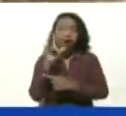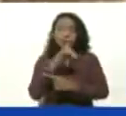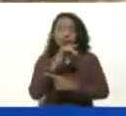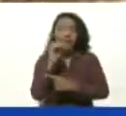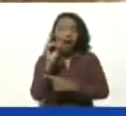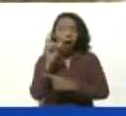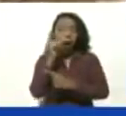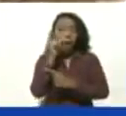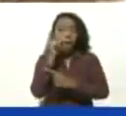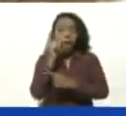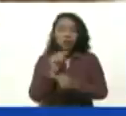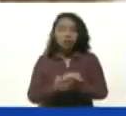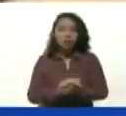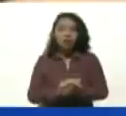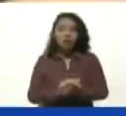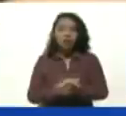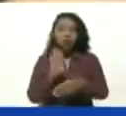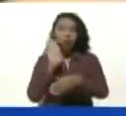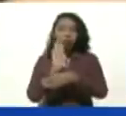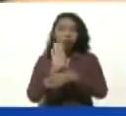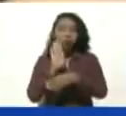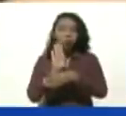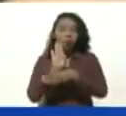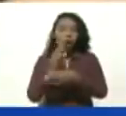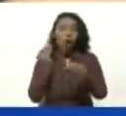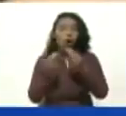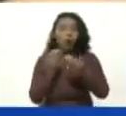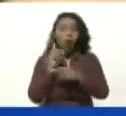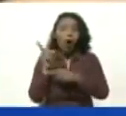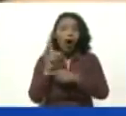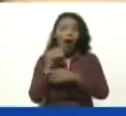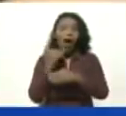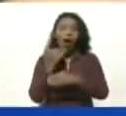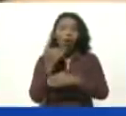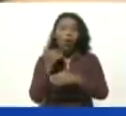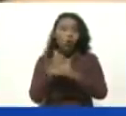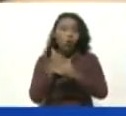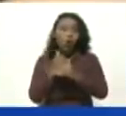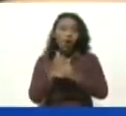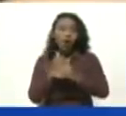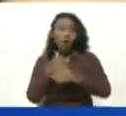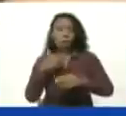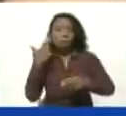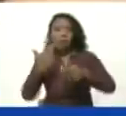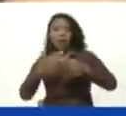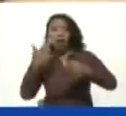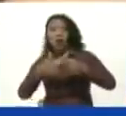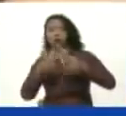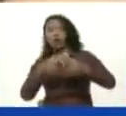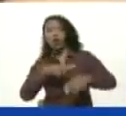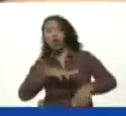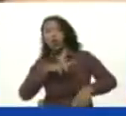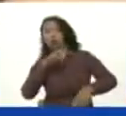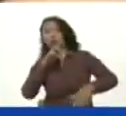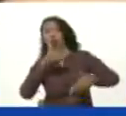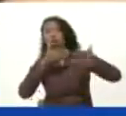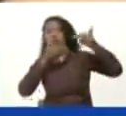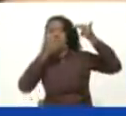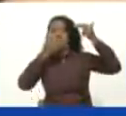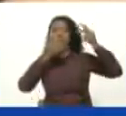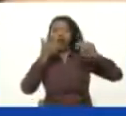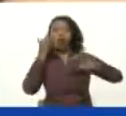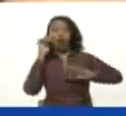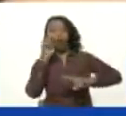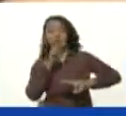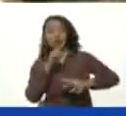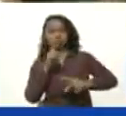hombres cuidándolo como que fuera Rambo o un peligroso terrorista.